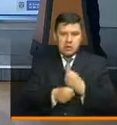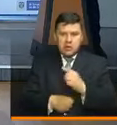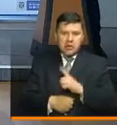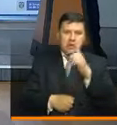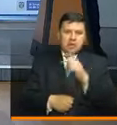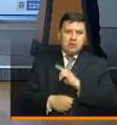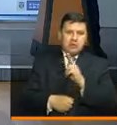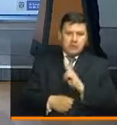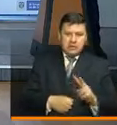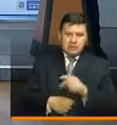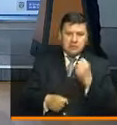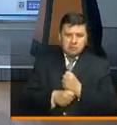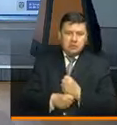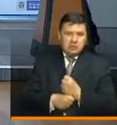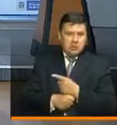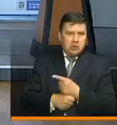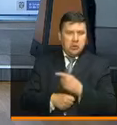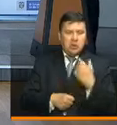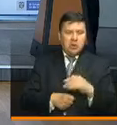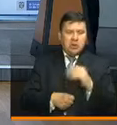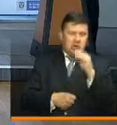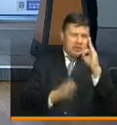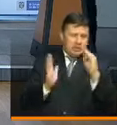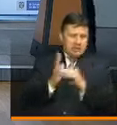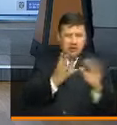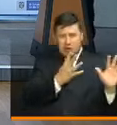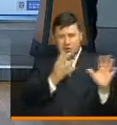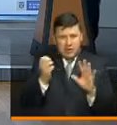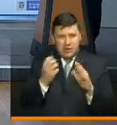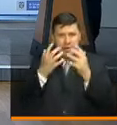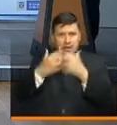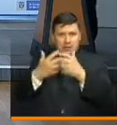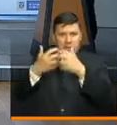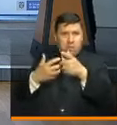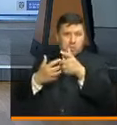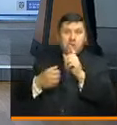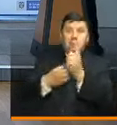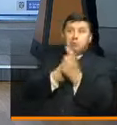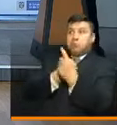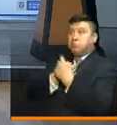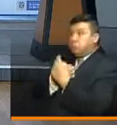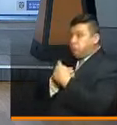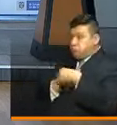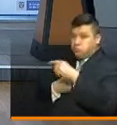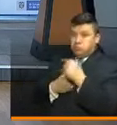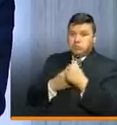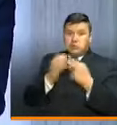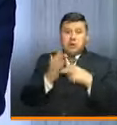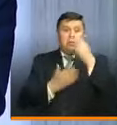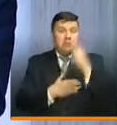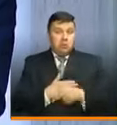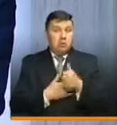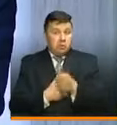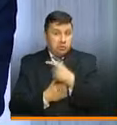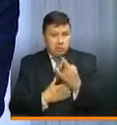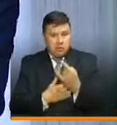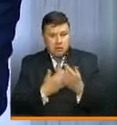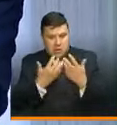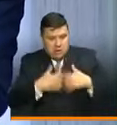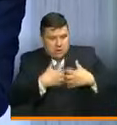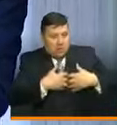la vicepresidente. Ya son más de 3.900 empresas que hemos vinculado a ese proyecto de